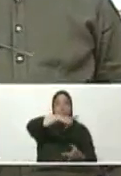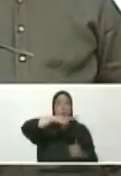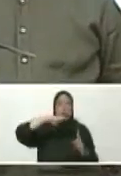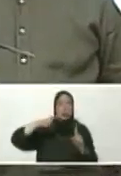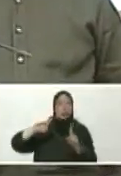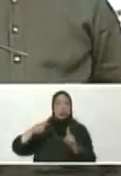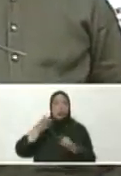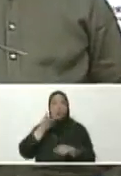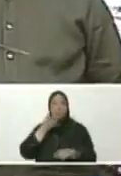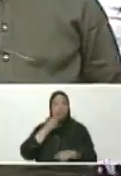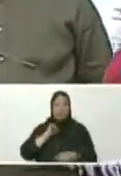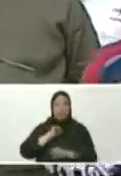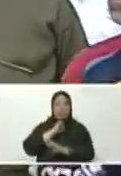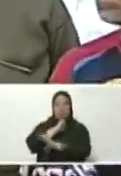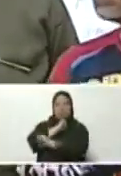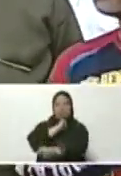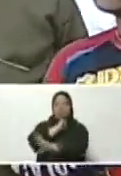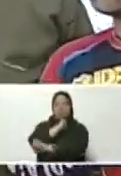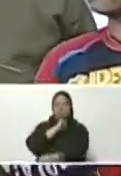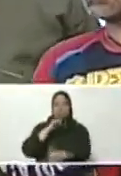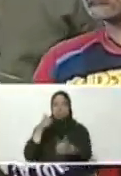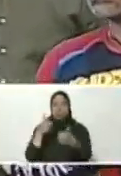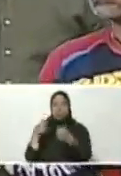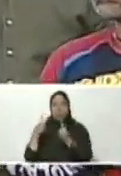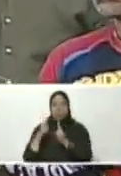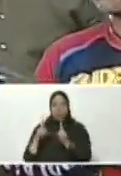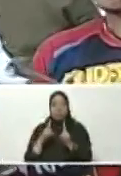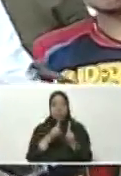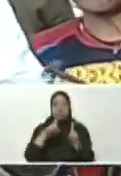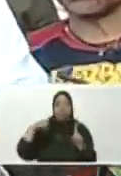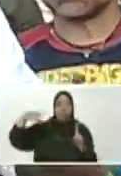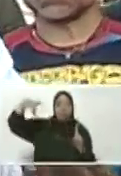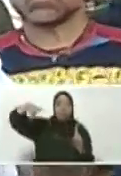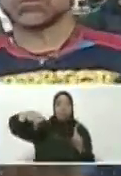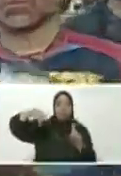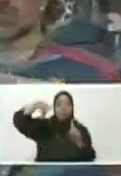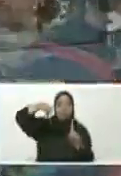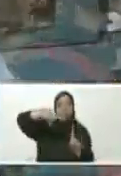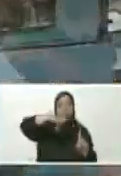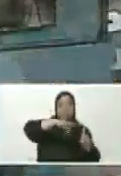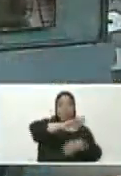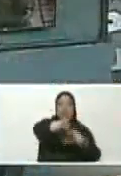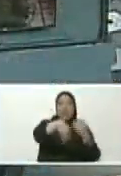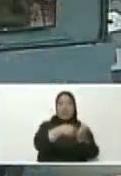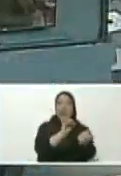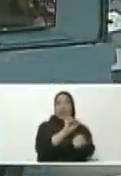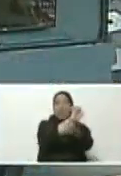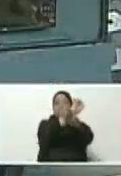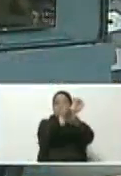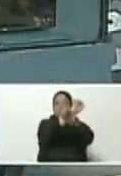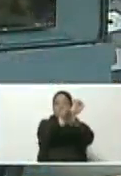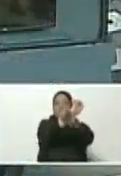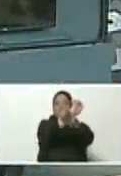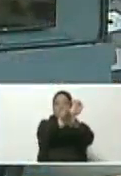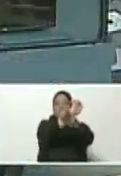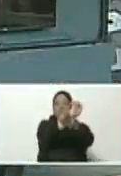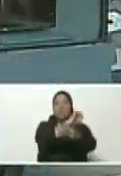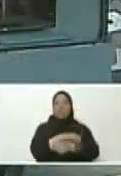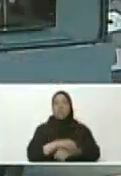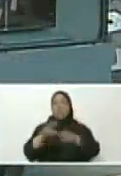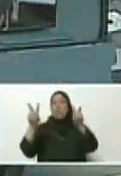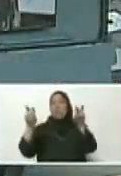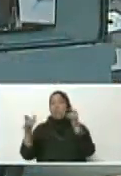coloca como objetivo fijo a la persona, al carro, y lo persigue hasta que lo capturamos. Es la